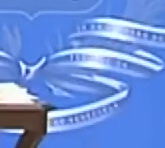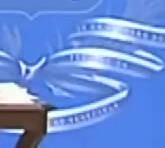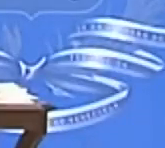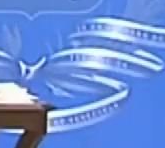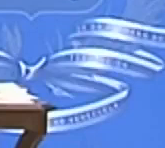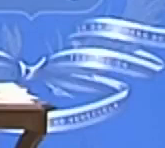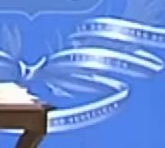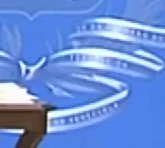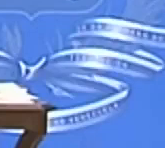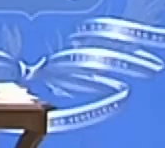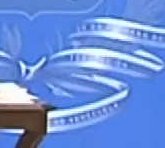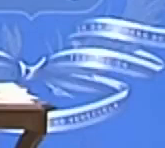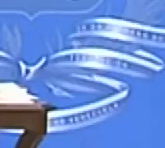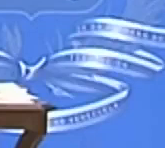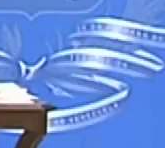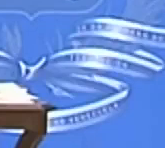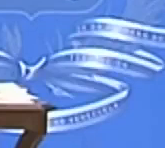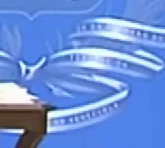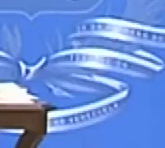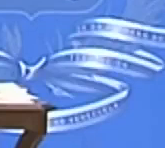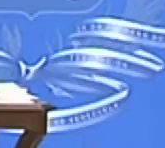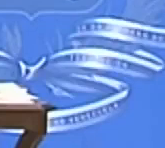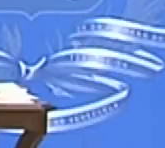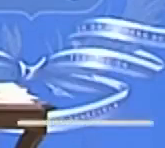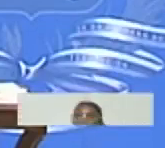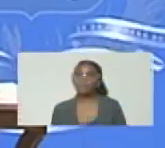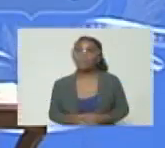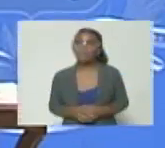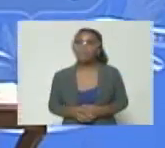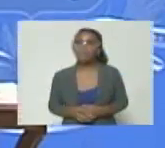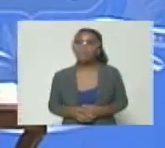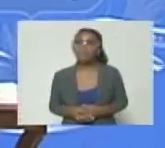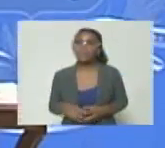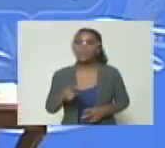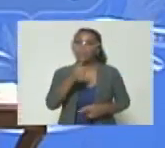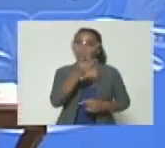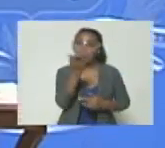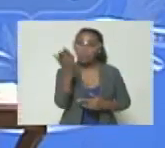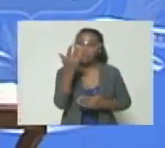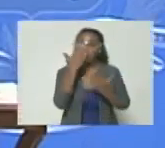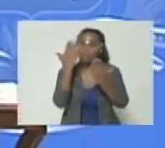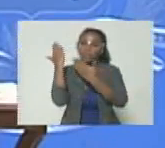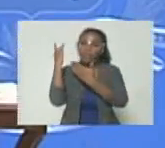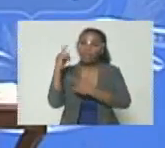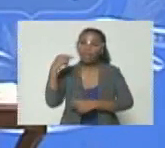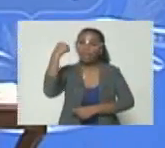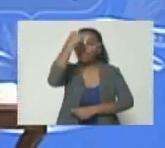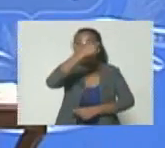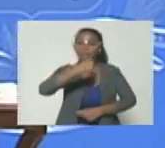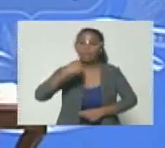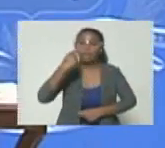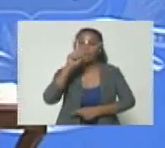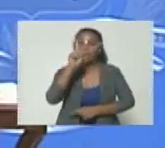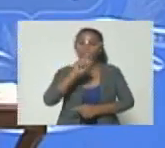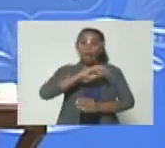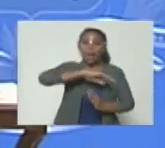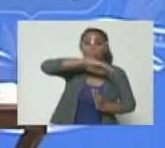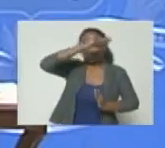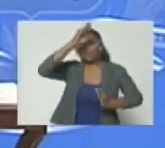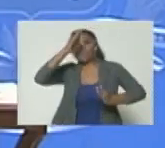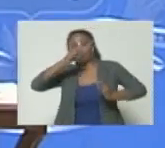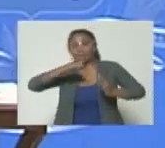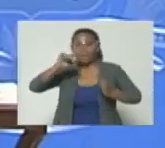Explico brevemente el video. Ustedes notan allí que desde la cara de una de las montañas del